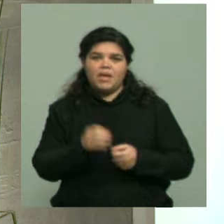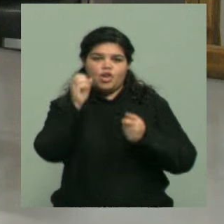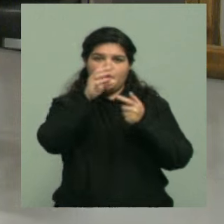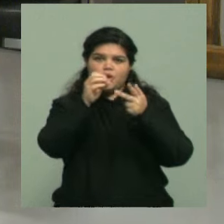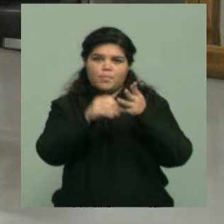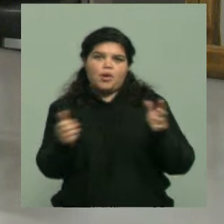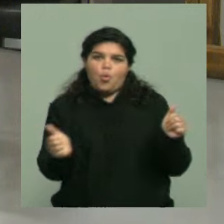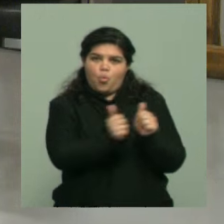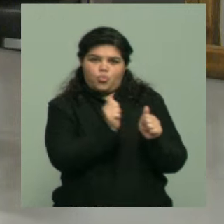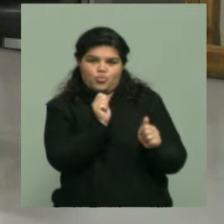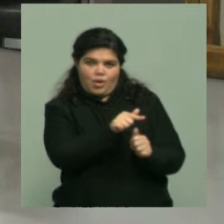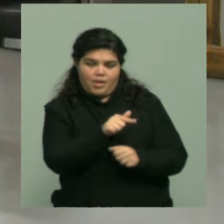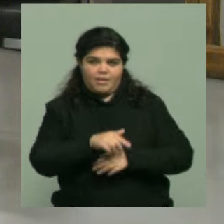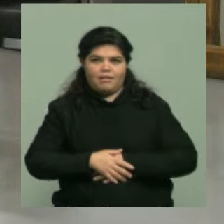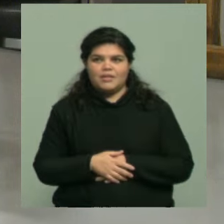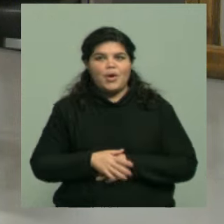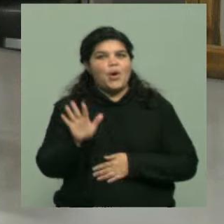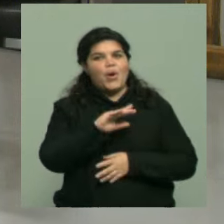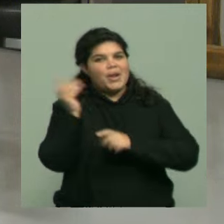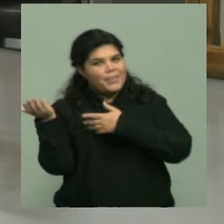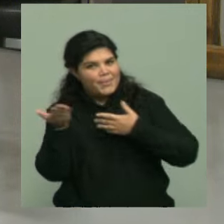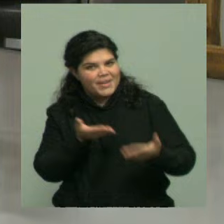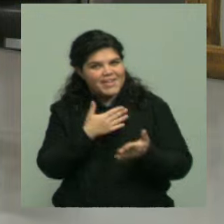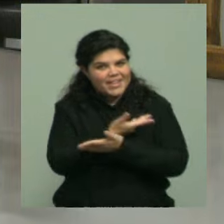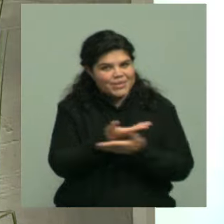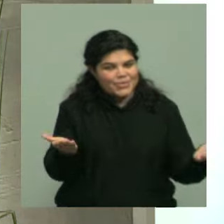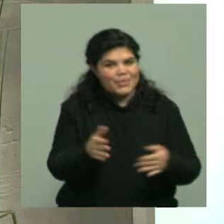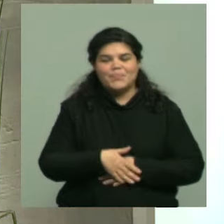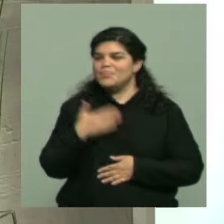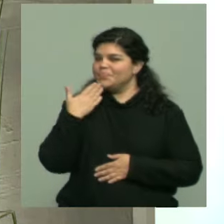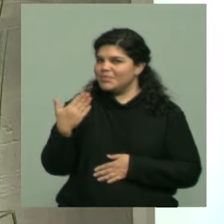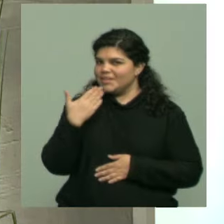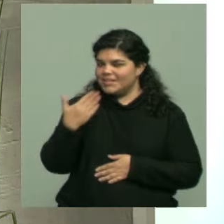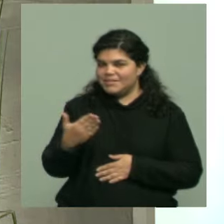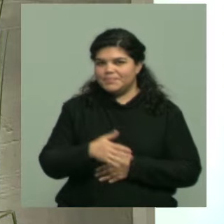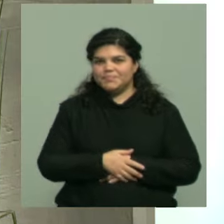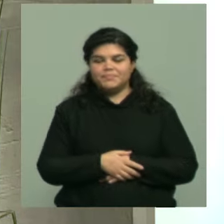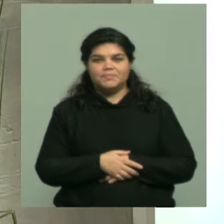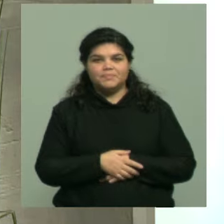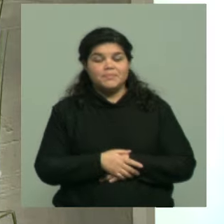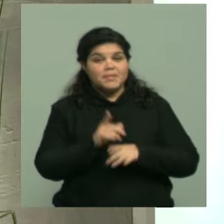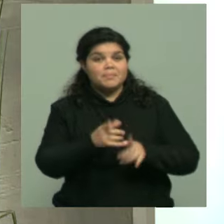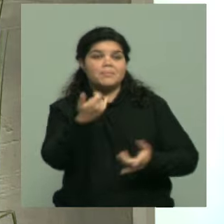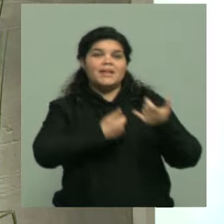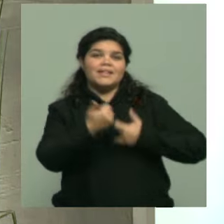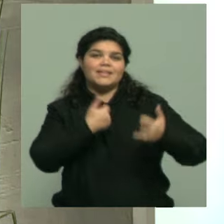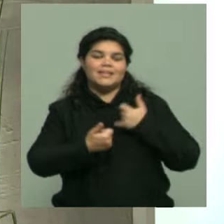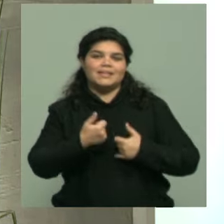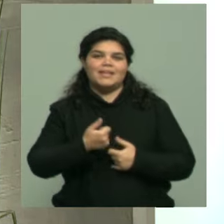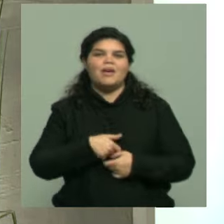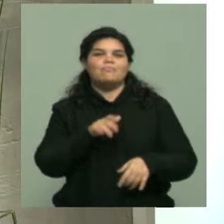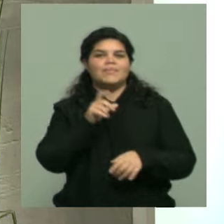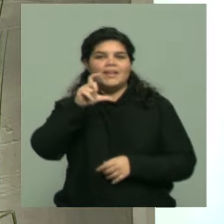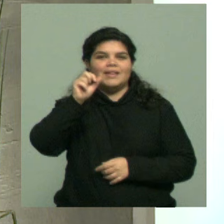y Abigail Carrasco. Bienvenidas a todas. Gracias. Bueno, queremos que nos hables un poco, Cristina, de cómo es eso